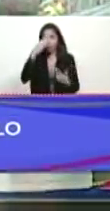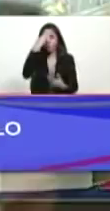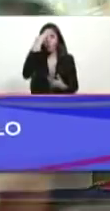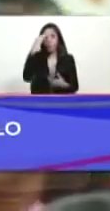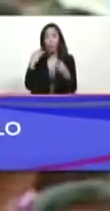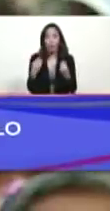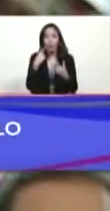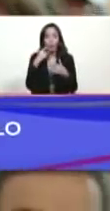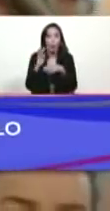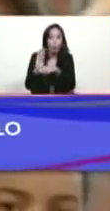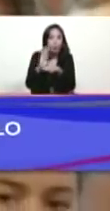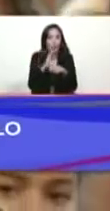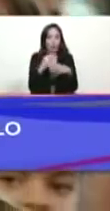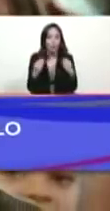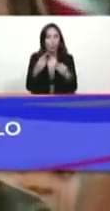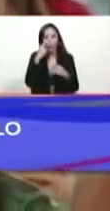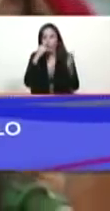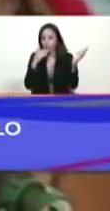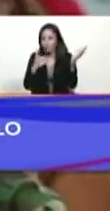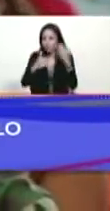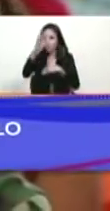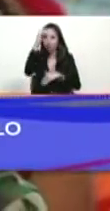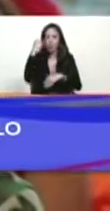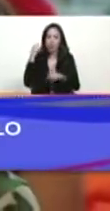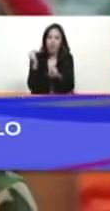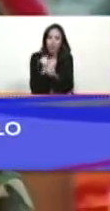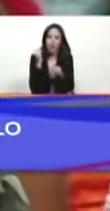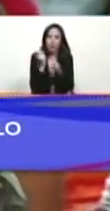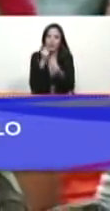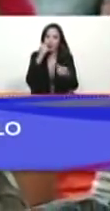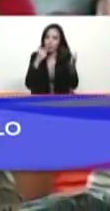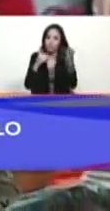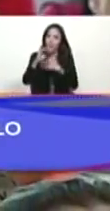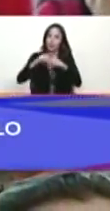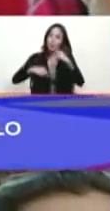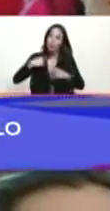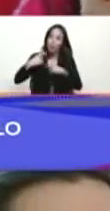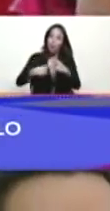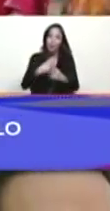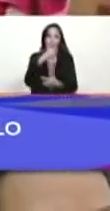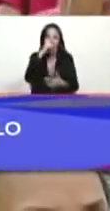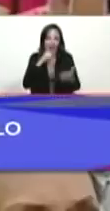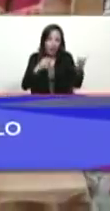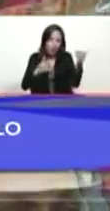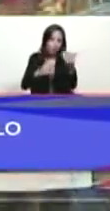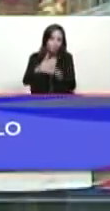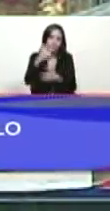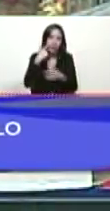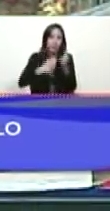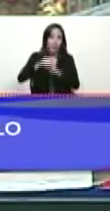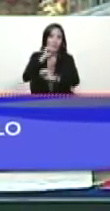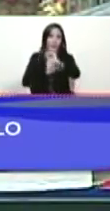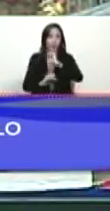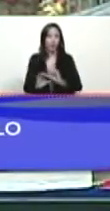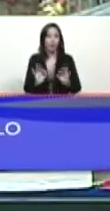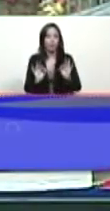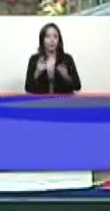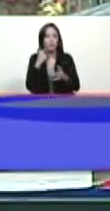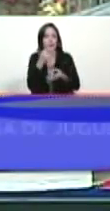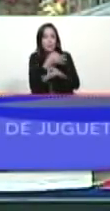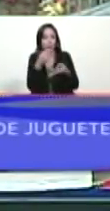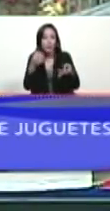pueblo. Y así seguiremos. Seguiremos día por día, año por año, protegiendo,